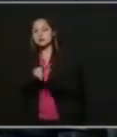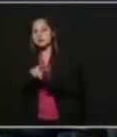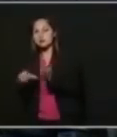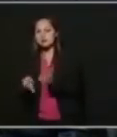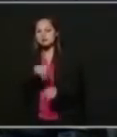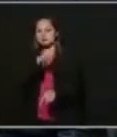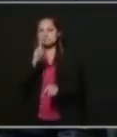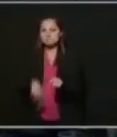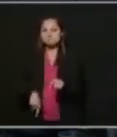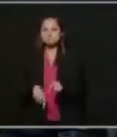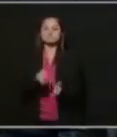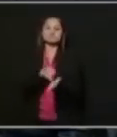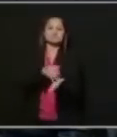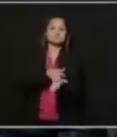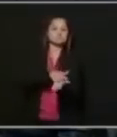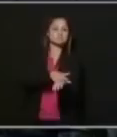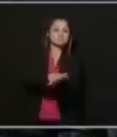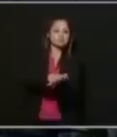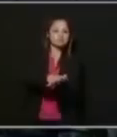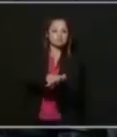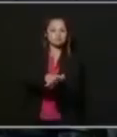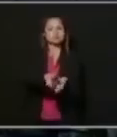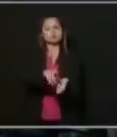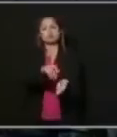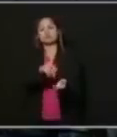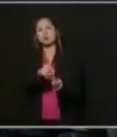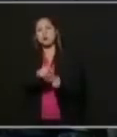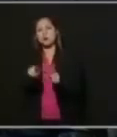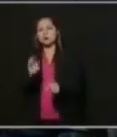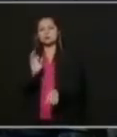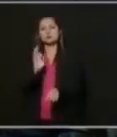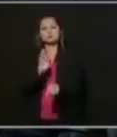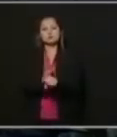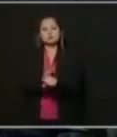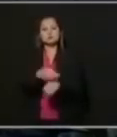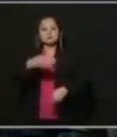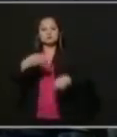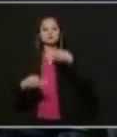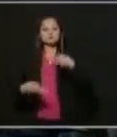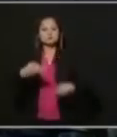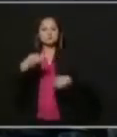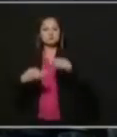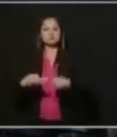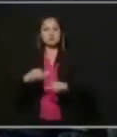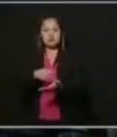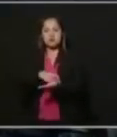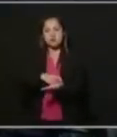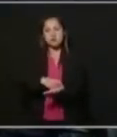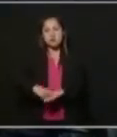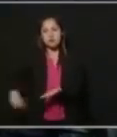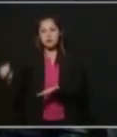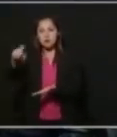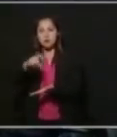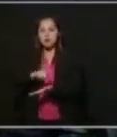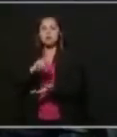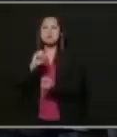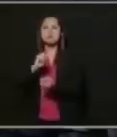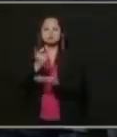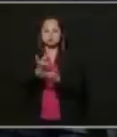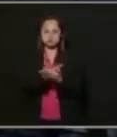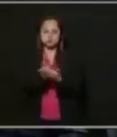de publicaciones, defensorías jurídicas, de compras,